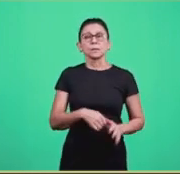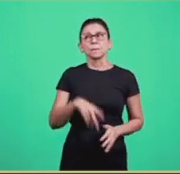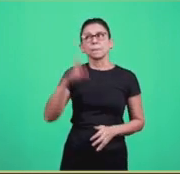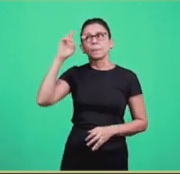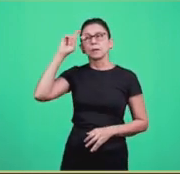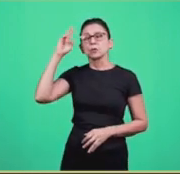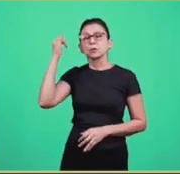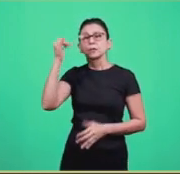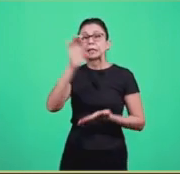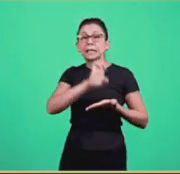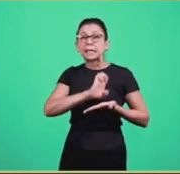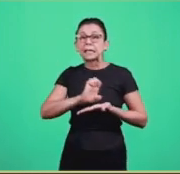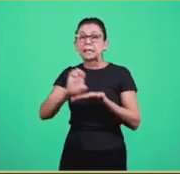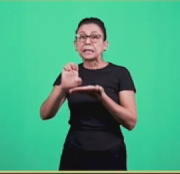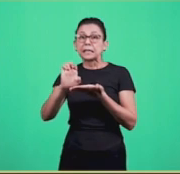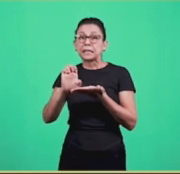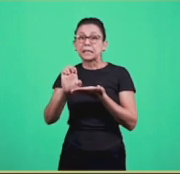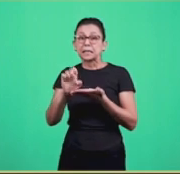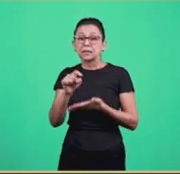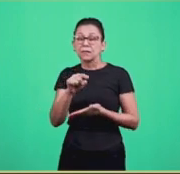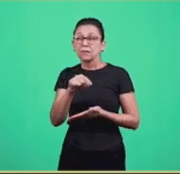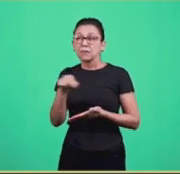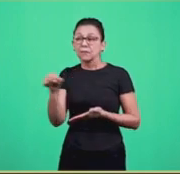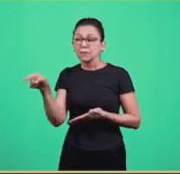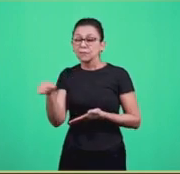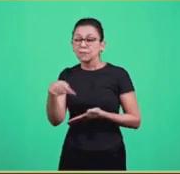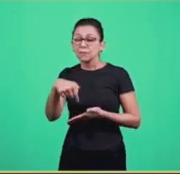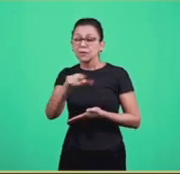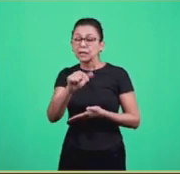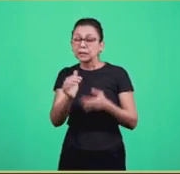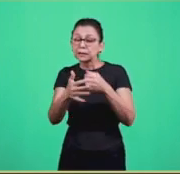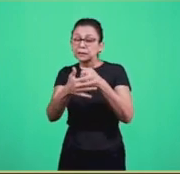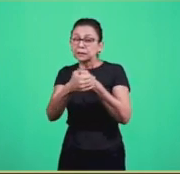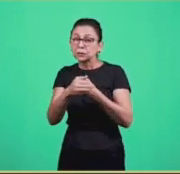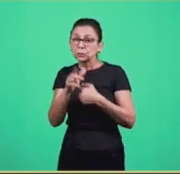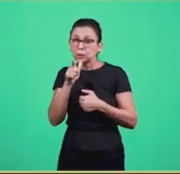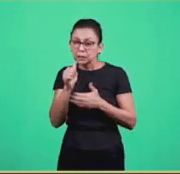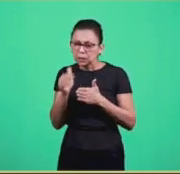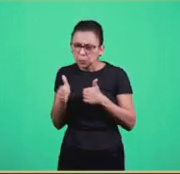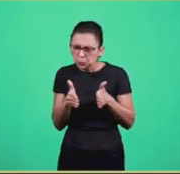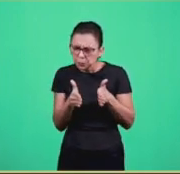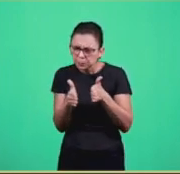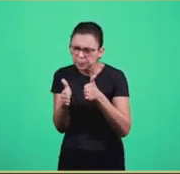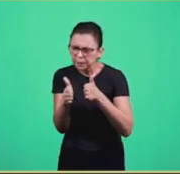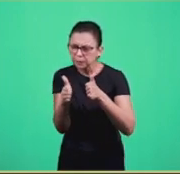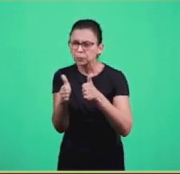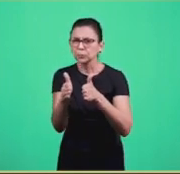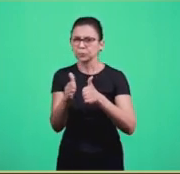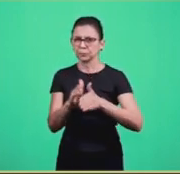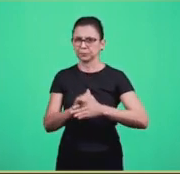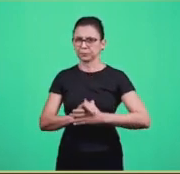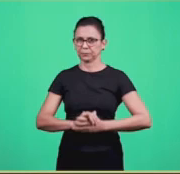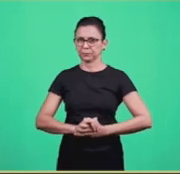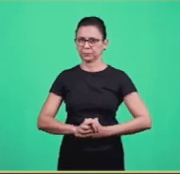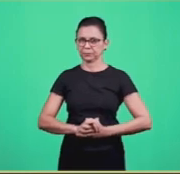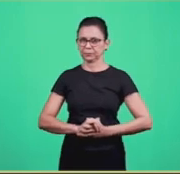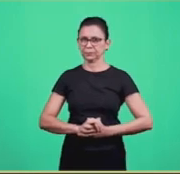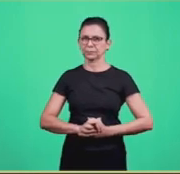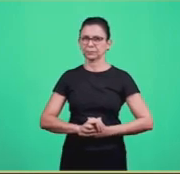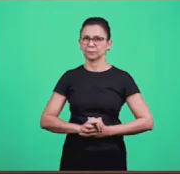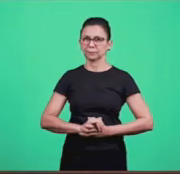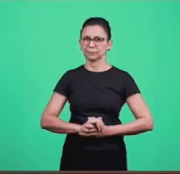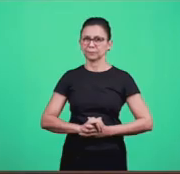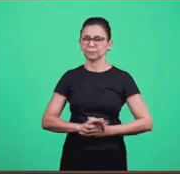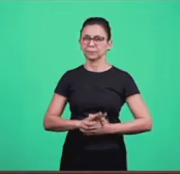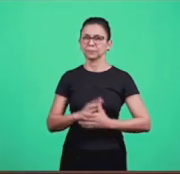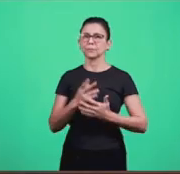Dios habló a Elías para que él pueda esconderse en el arroyo de Querit. Cuando el Señor mandó que